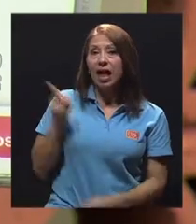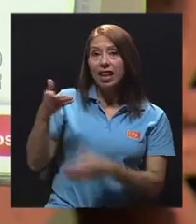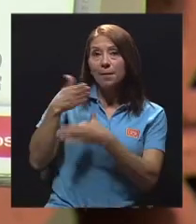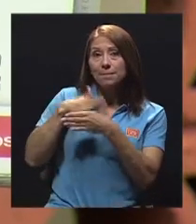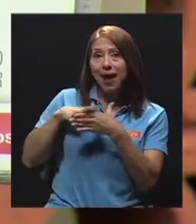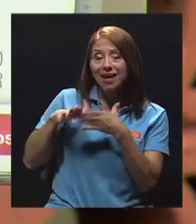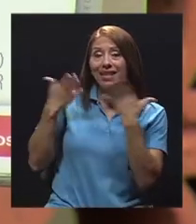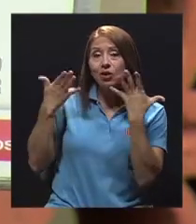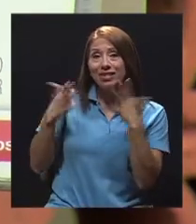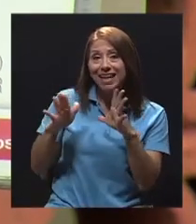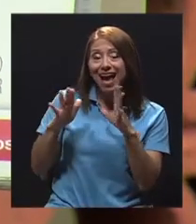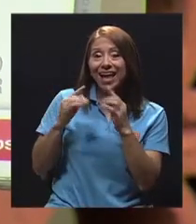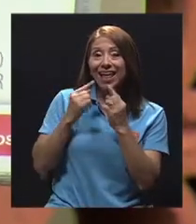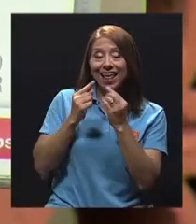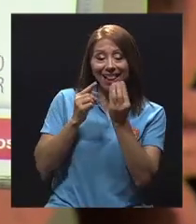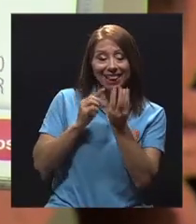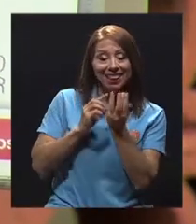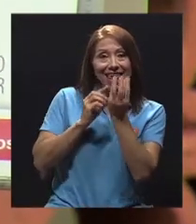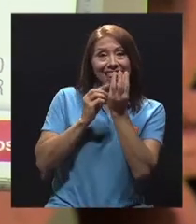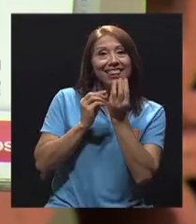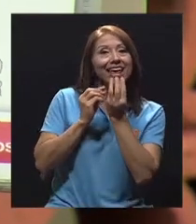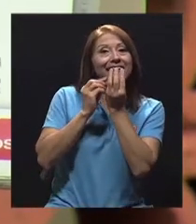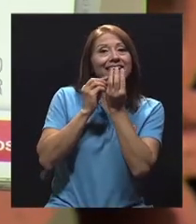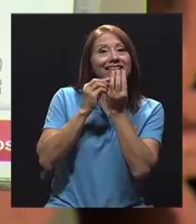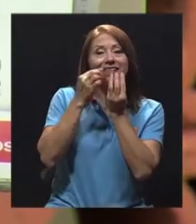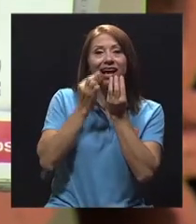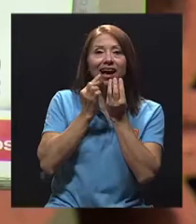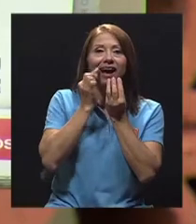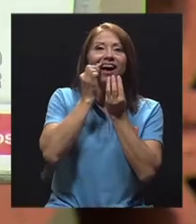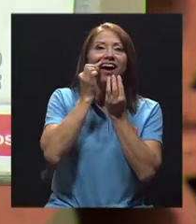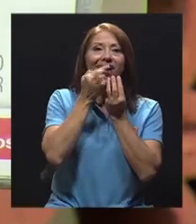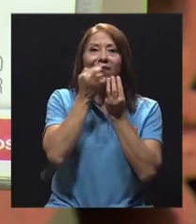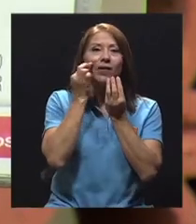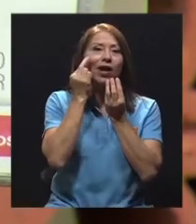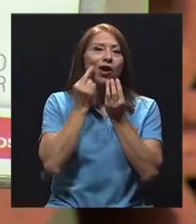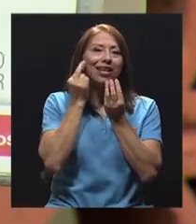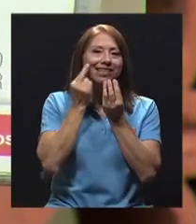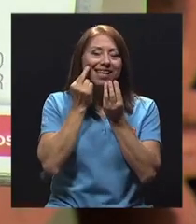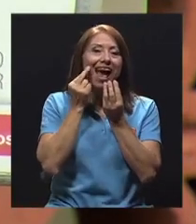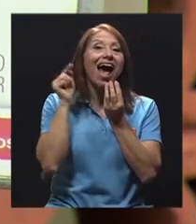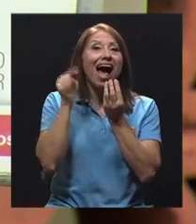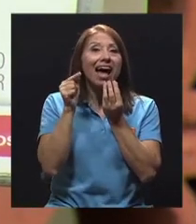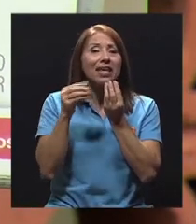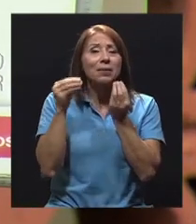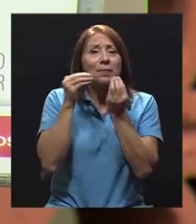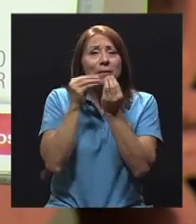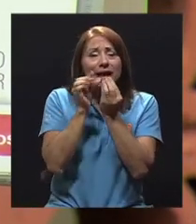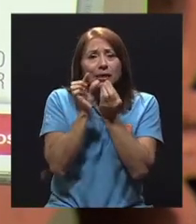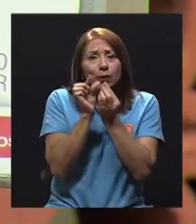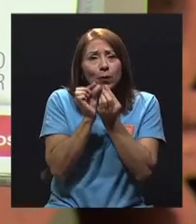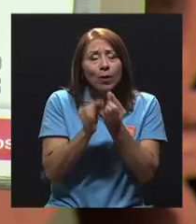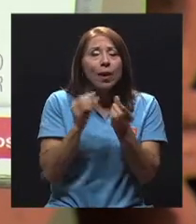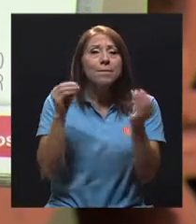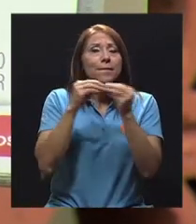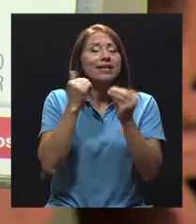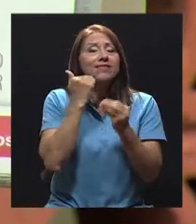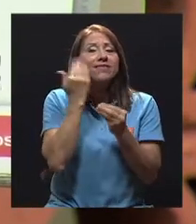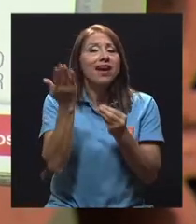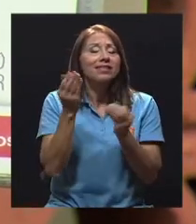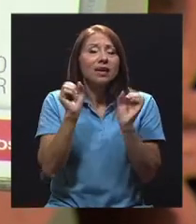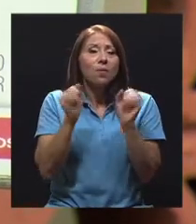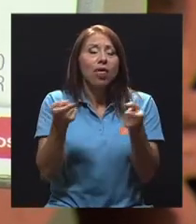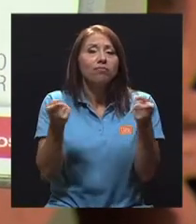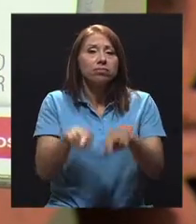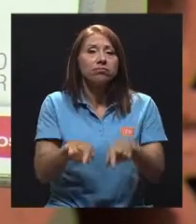ya el diente se une con la encía, ahí es donde se da más el daño y donde es más delgado el esmalte, entonces es más fácil de